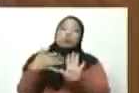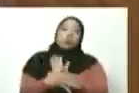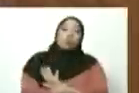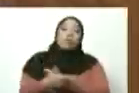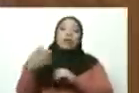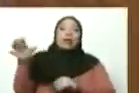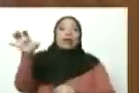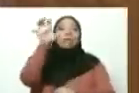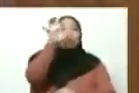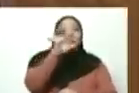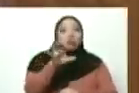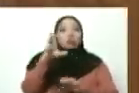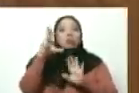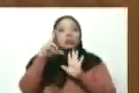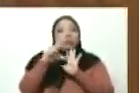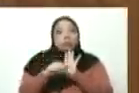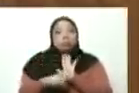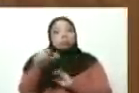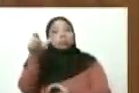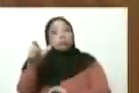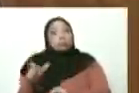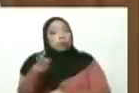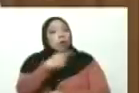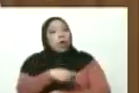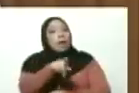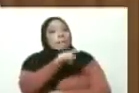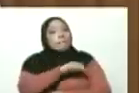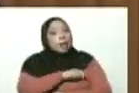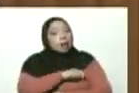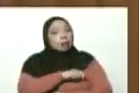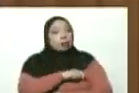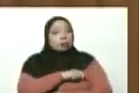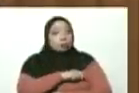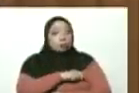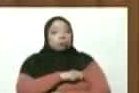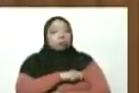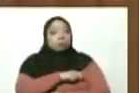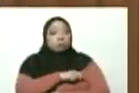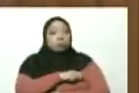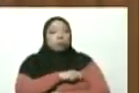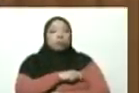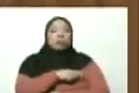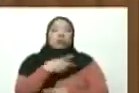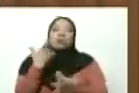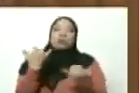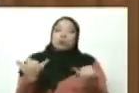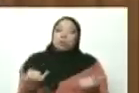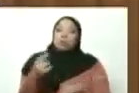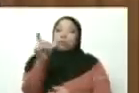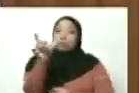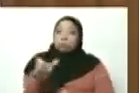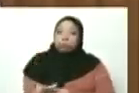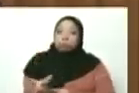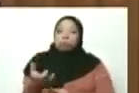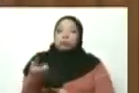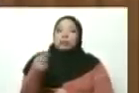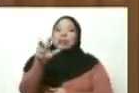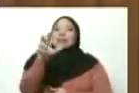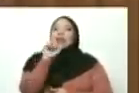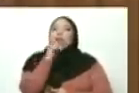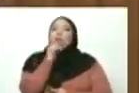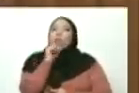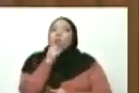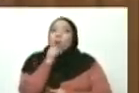extradición de ernesto quintero destacando que la mayoría de las personas estafadas en este caso son personas de la tercera edad